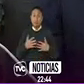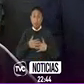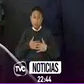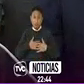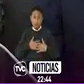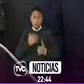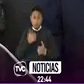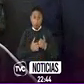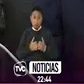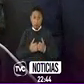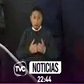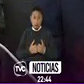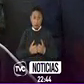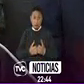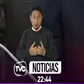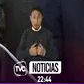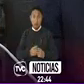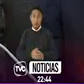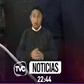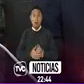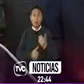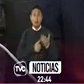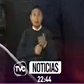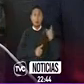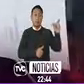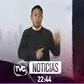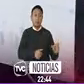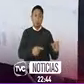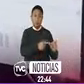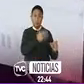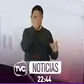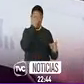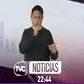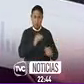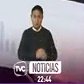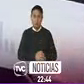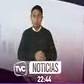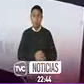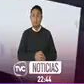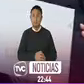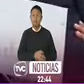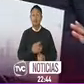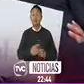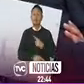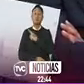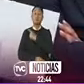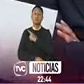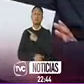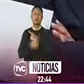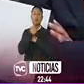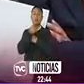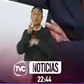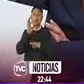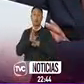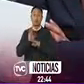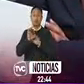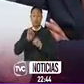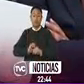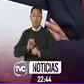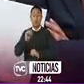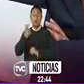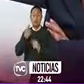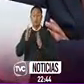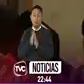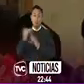mío, pero por supuesto la ministra sabe perfectamente esto. Por su parte, Santos Alvite rindió su versión en el tercer llamado